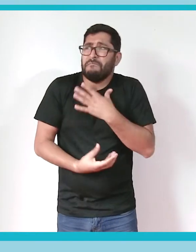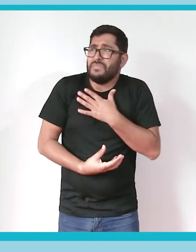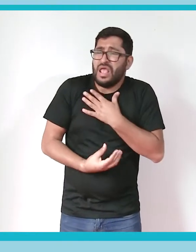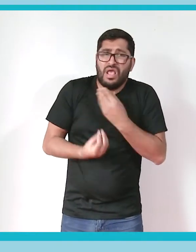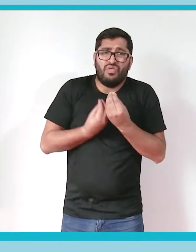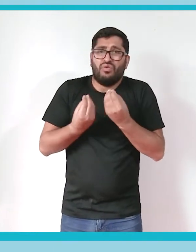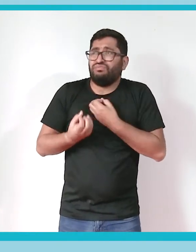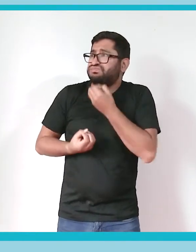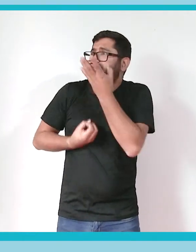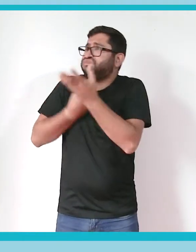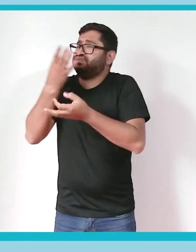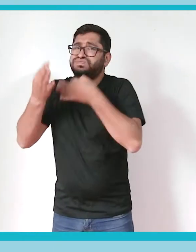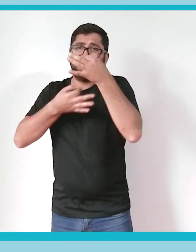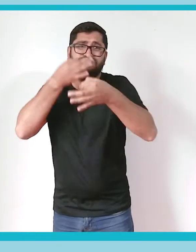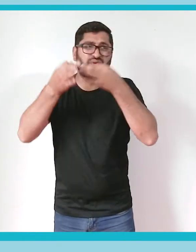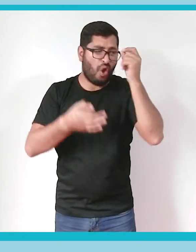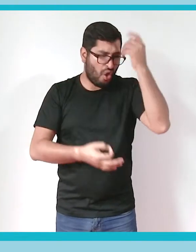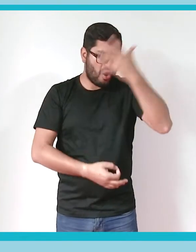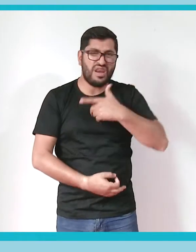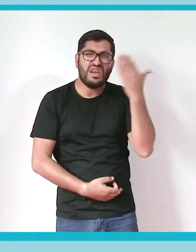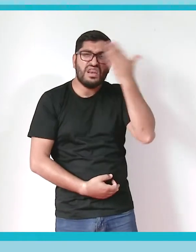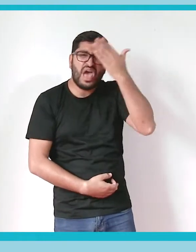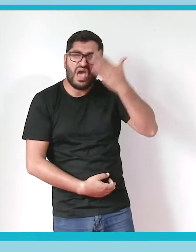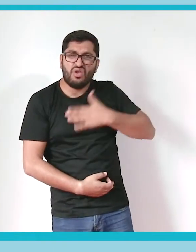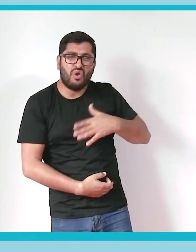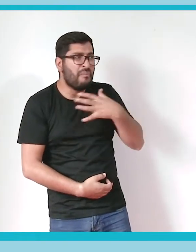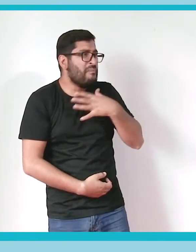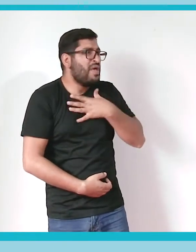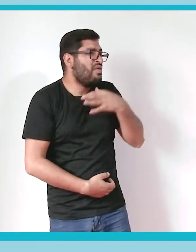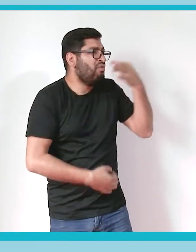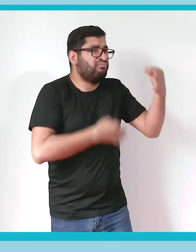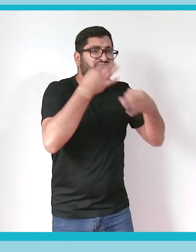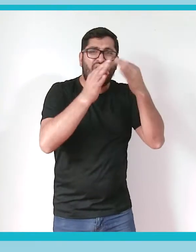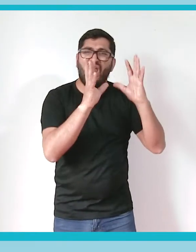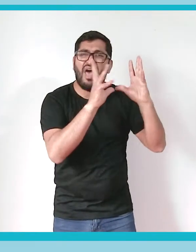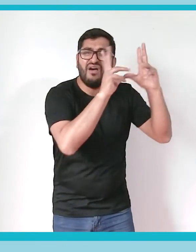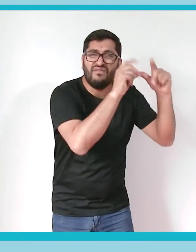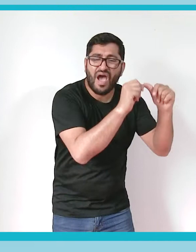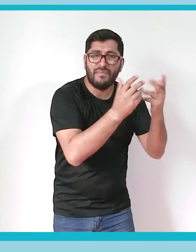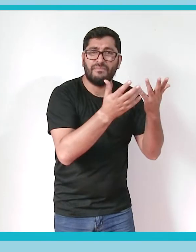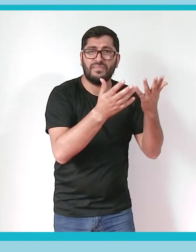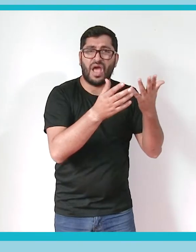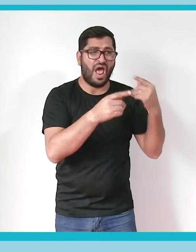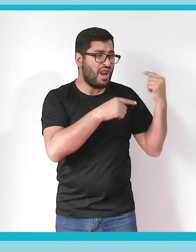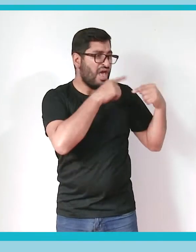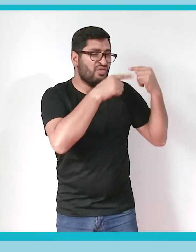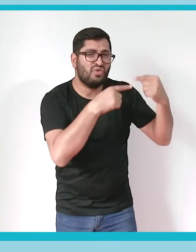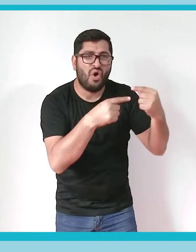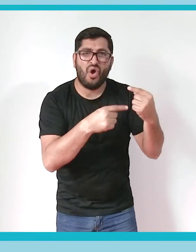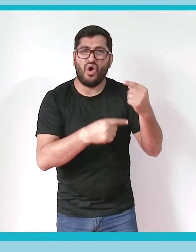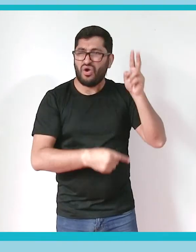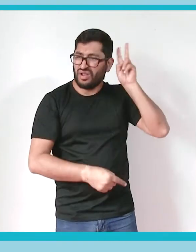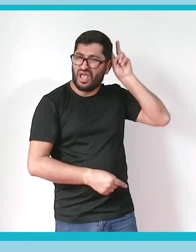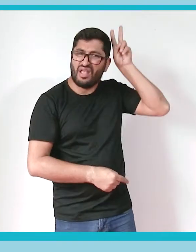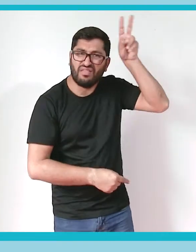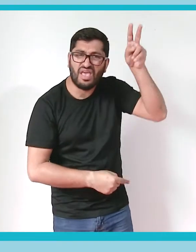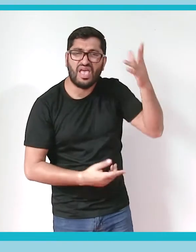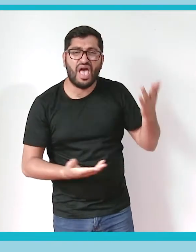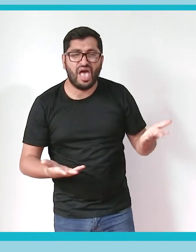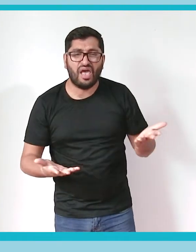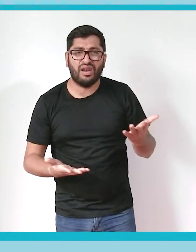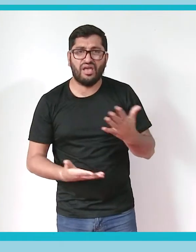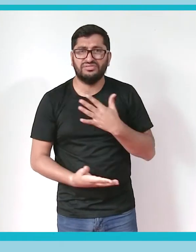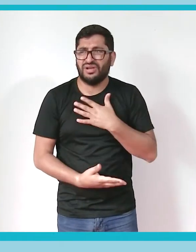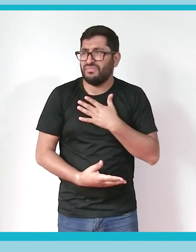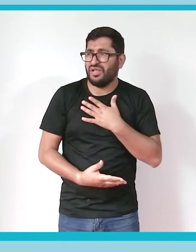tenían miedo de decir que eran negros y tenían miedo de decirle a sus familias que eran descendientes de